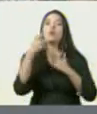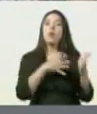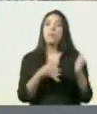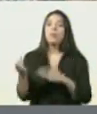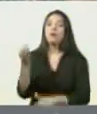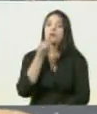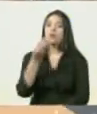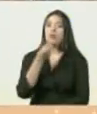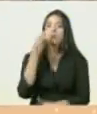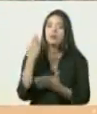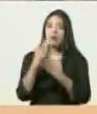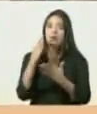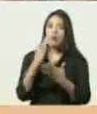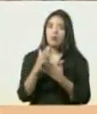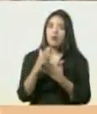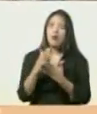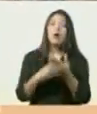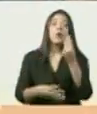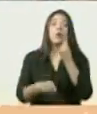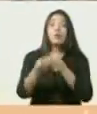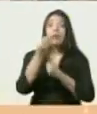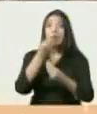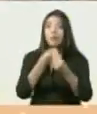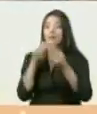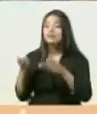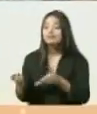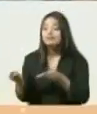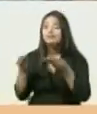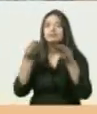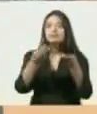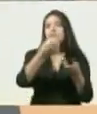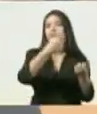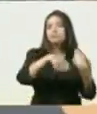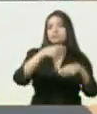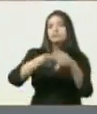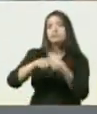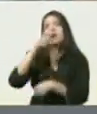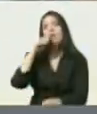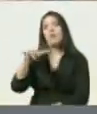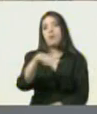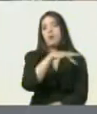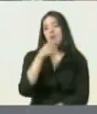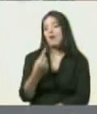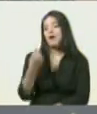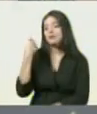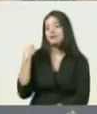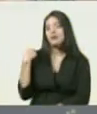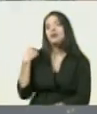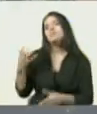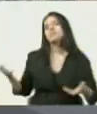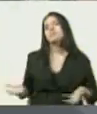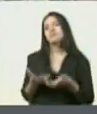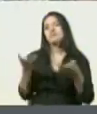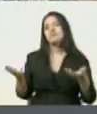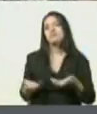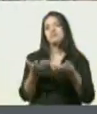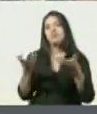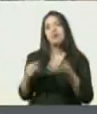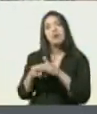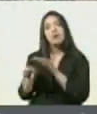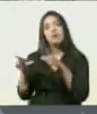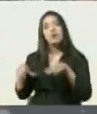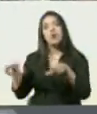alimentación escolar. Alimentos que iban a ser distribuidos para el pueblo, en el día de ayer fueron incendiados en el centro de